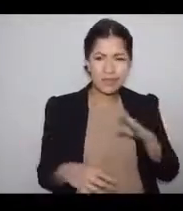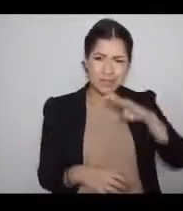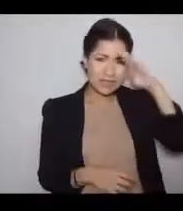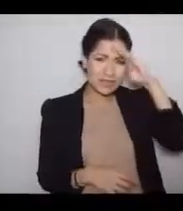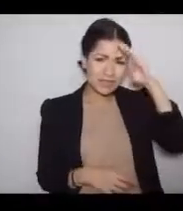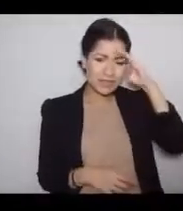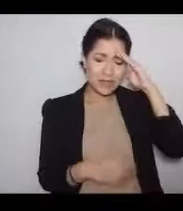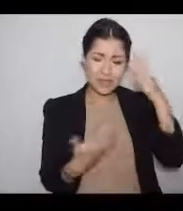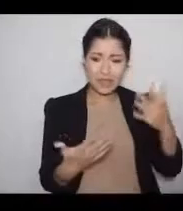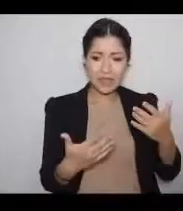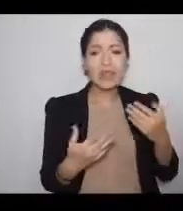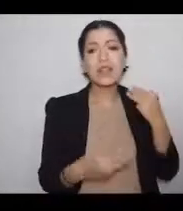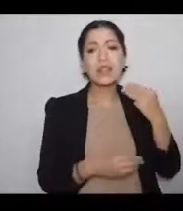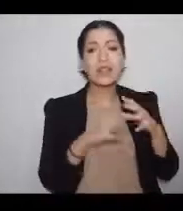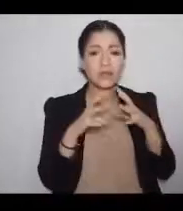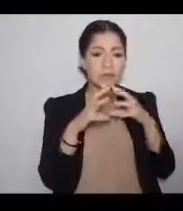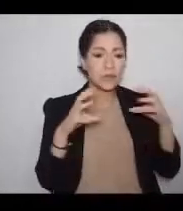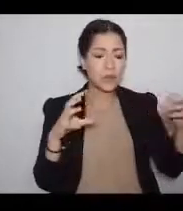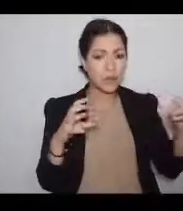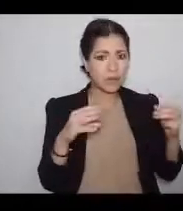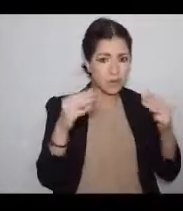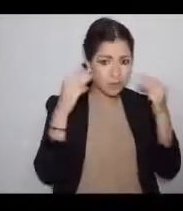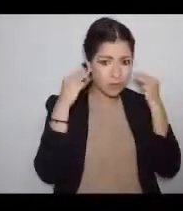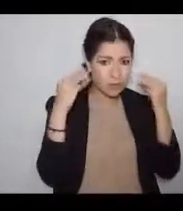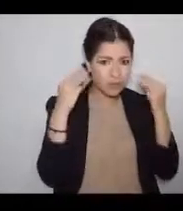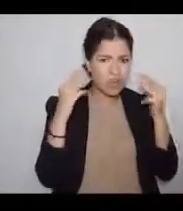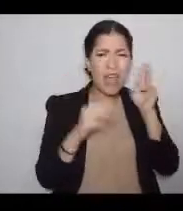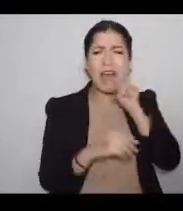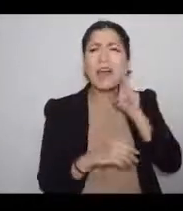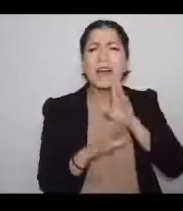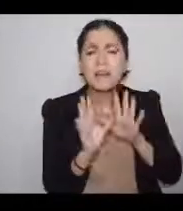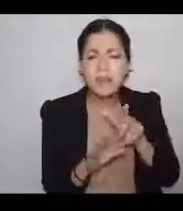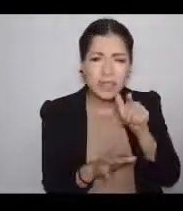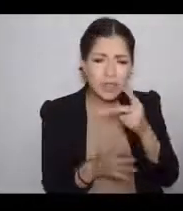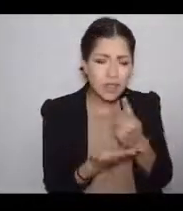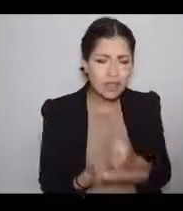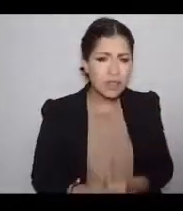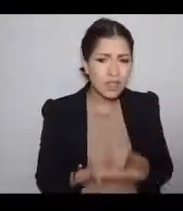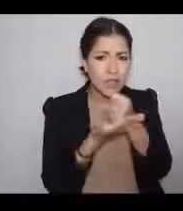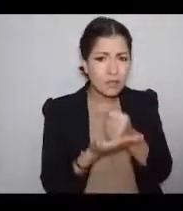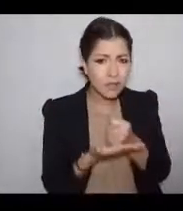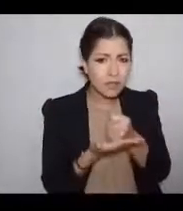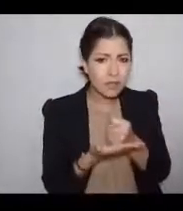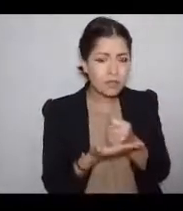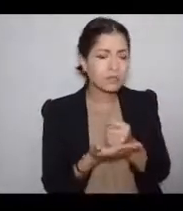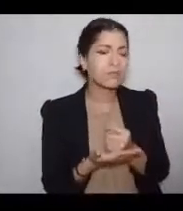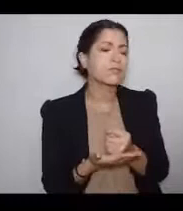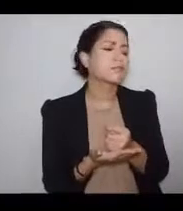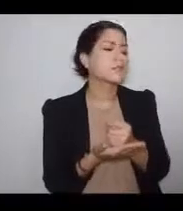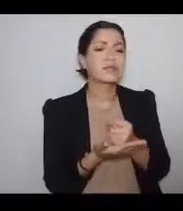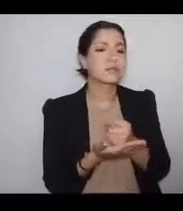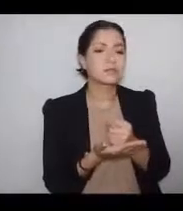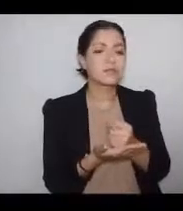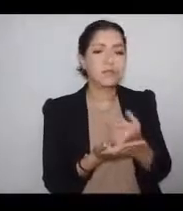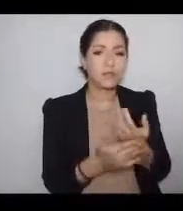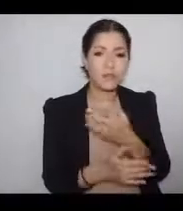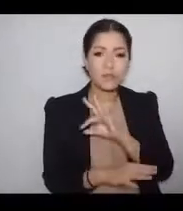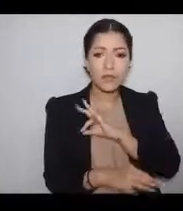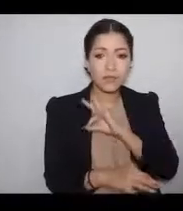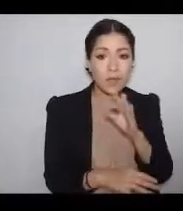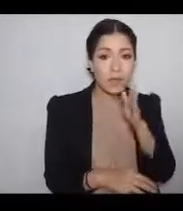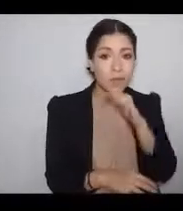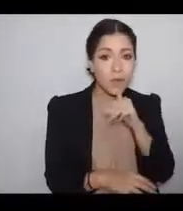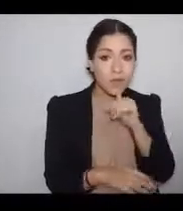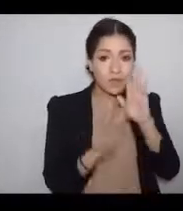Ok. Kepler está en quimioterapia. Todo le duele. Y no se puede concentrar en otra cosa que